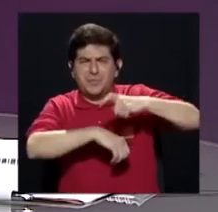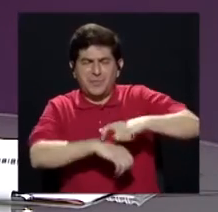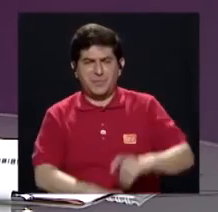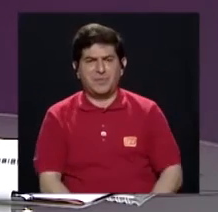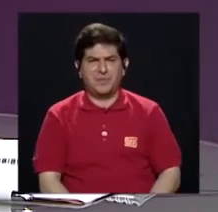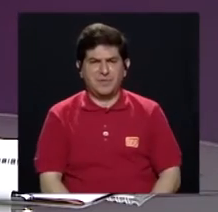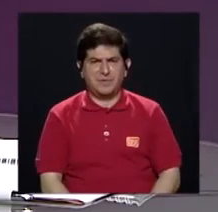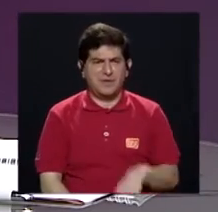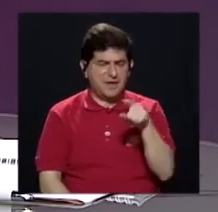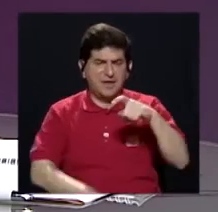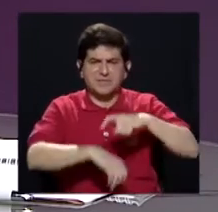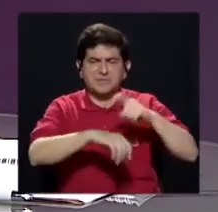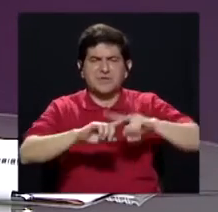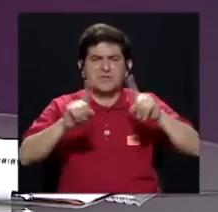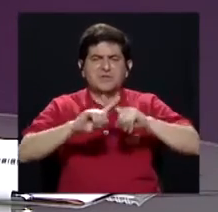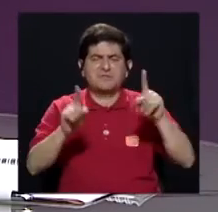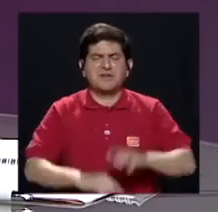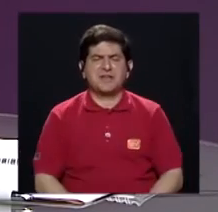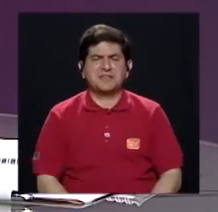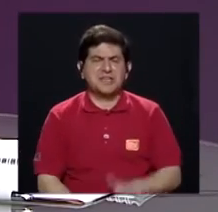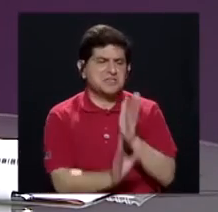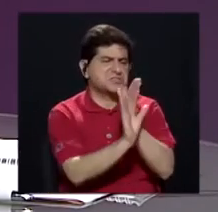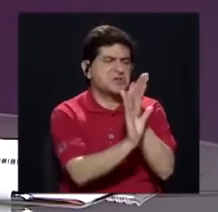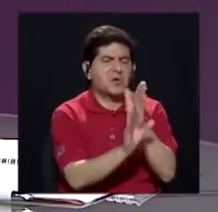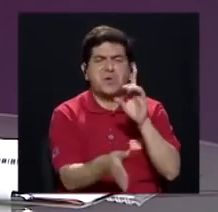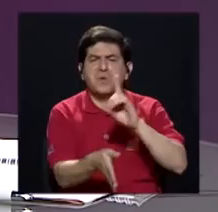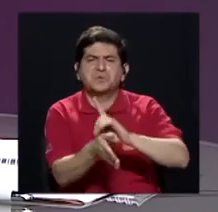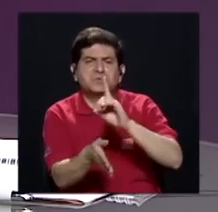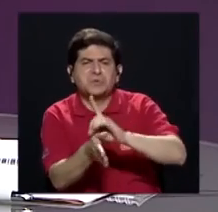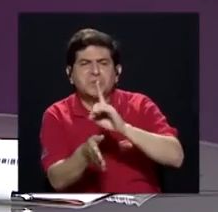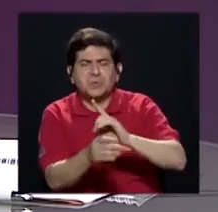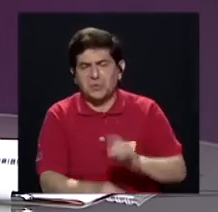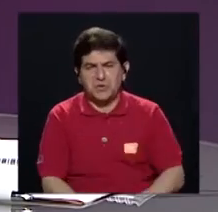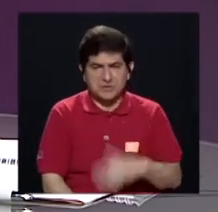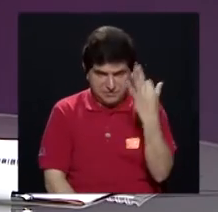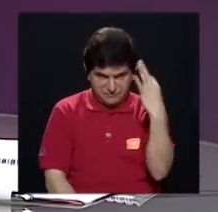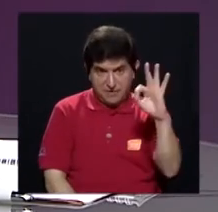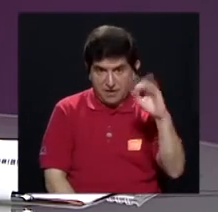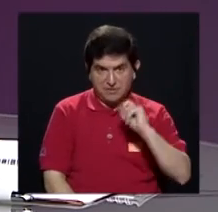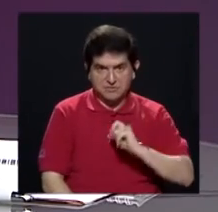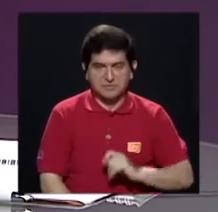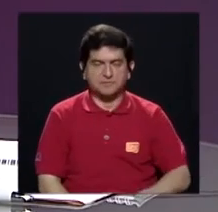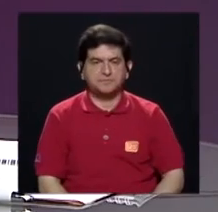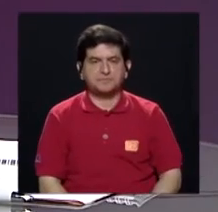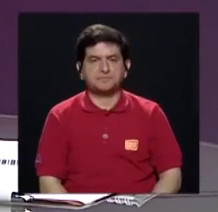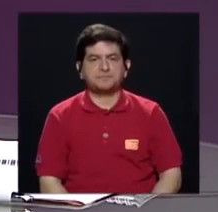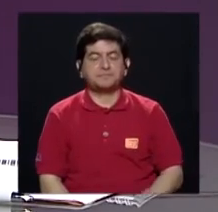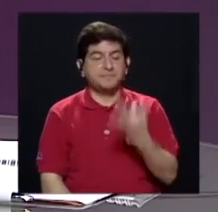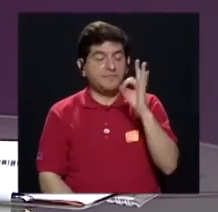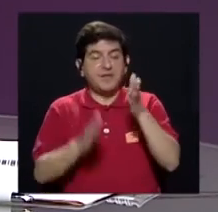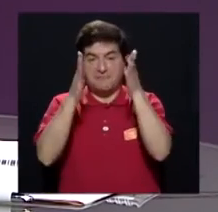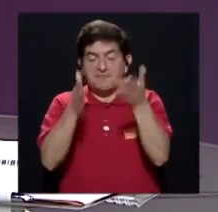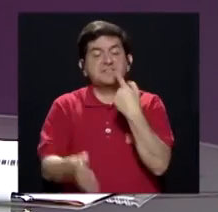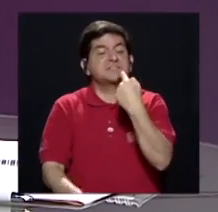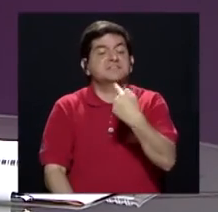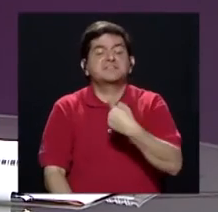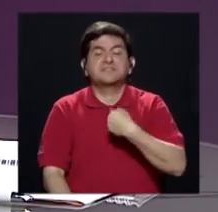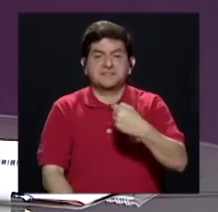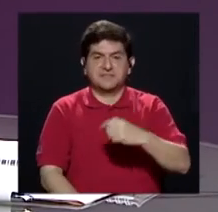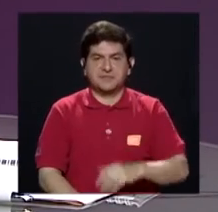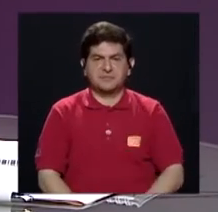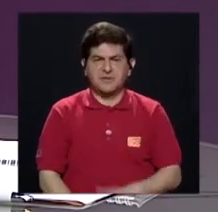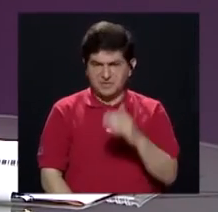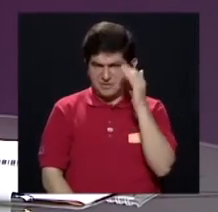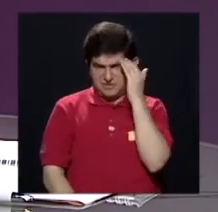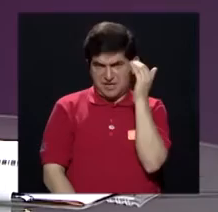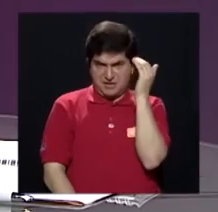un montón de psicólogos, médicos en Francia. Y los franceses lo que nos dicen es,